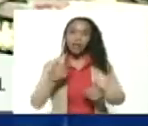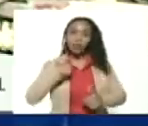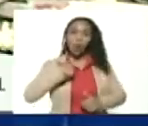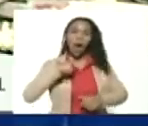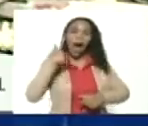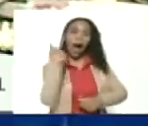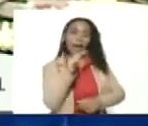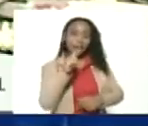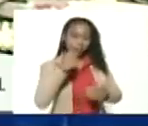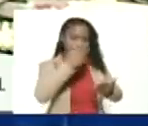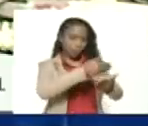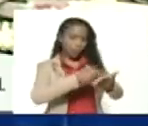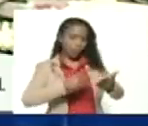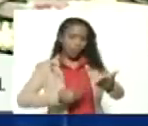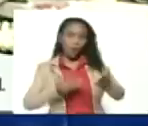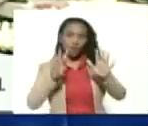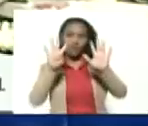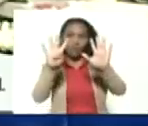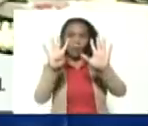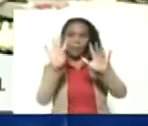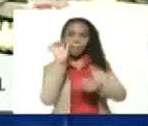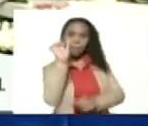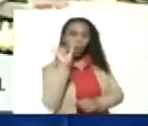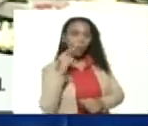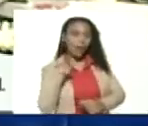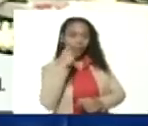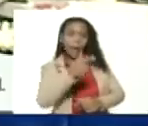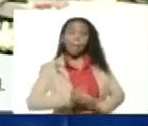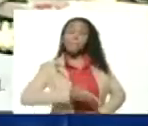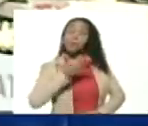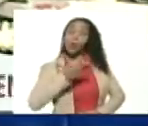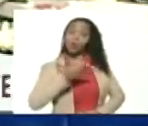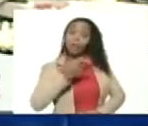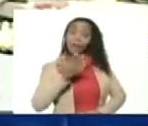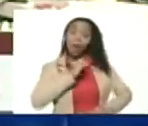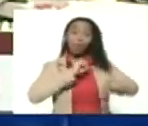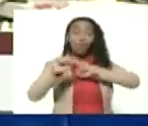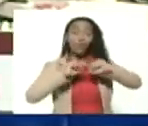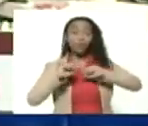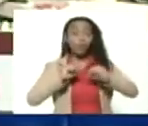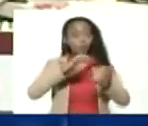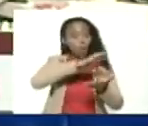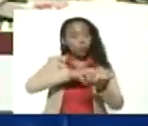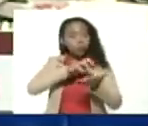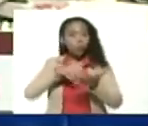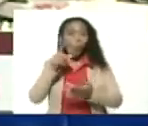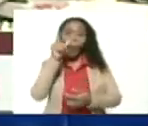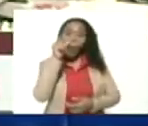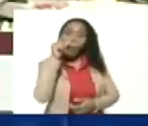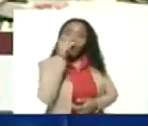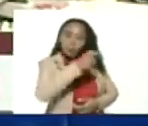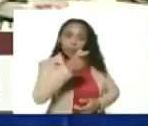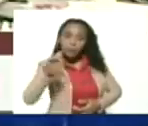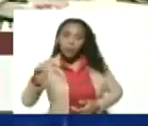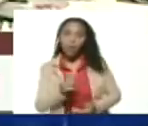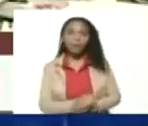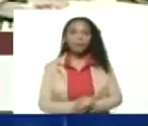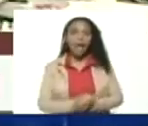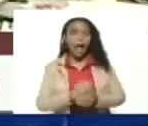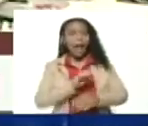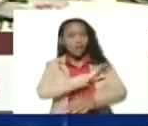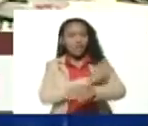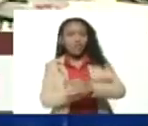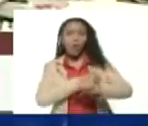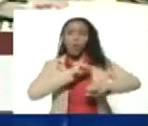9 vértices. Siempre es importante, le digo a los movimientos campesinos, a las fuerzas campesinas, a